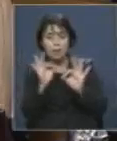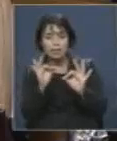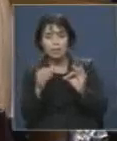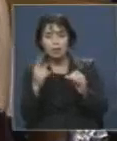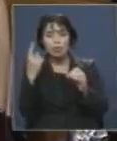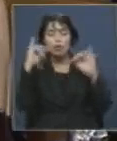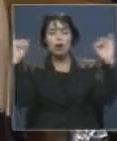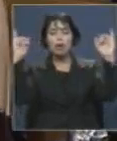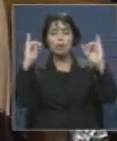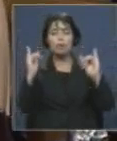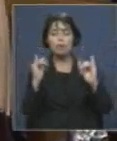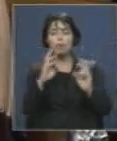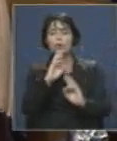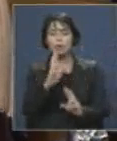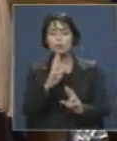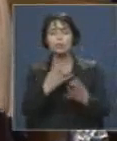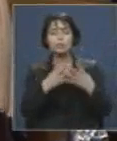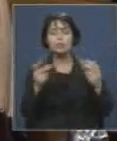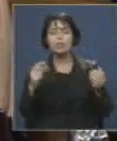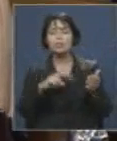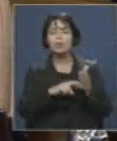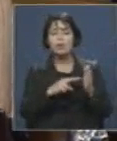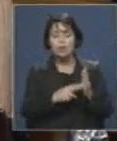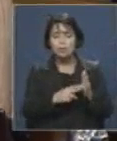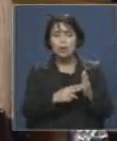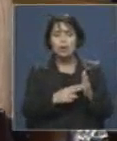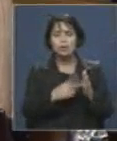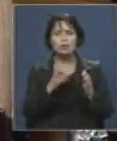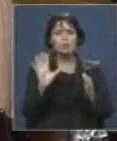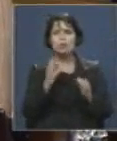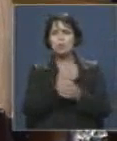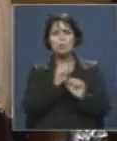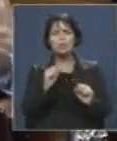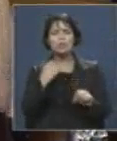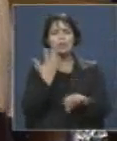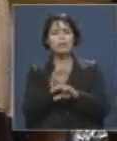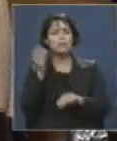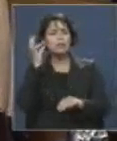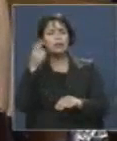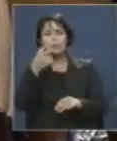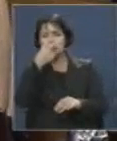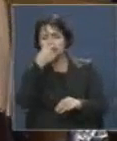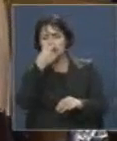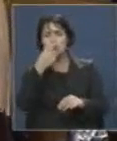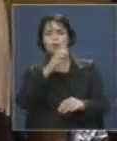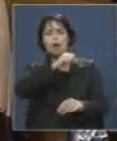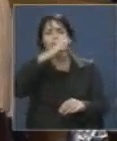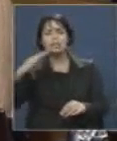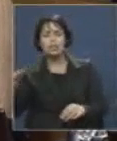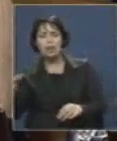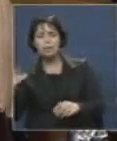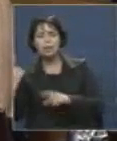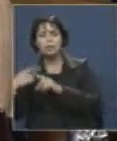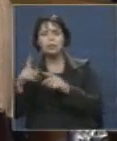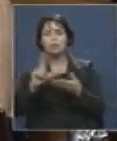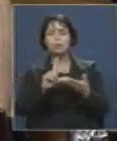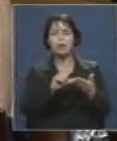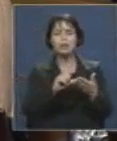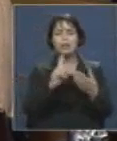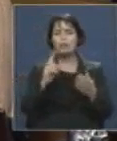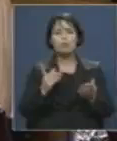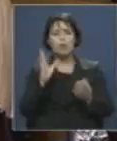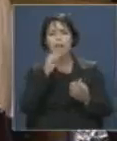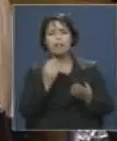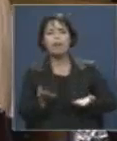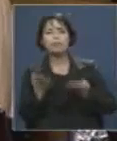una fórmula de parte del gobierno para solucionar este impasse. No pueden haber mujeres que, como nosotros, en Atacama, en otros lados, queden desprovistas de atención en salud.